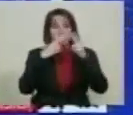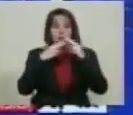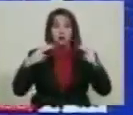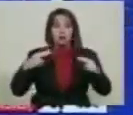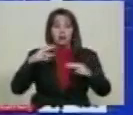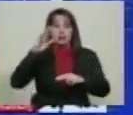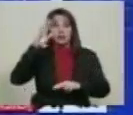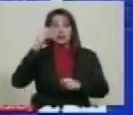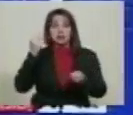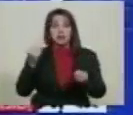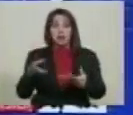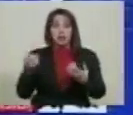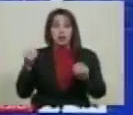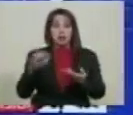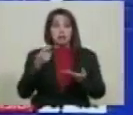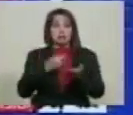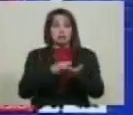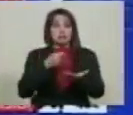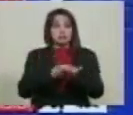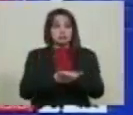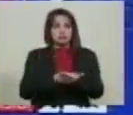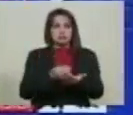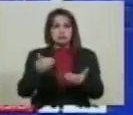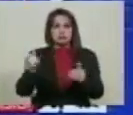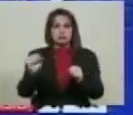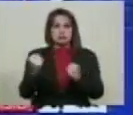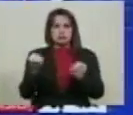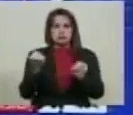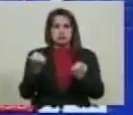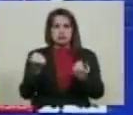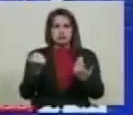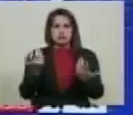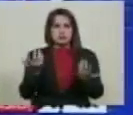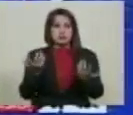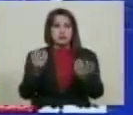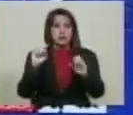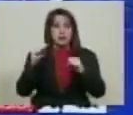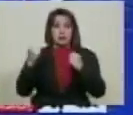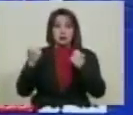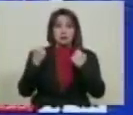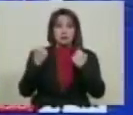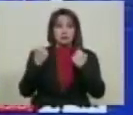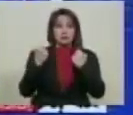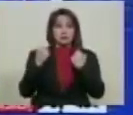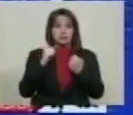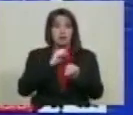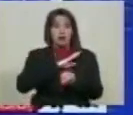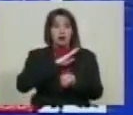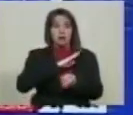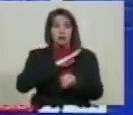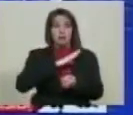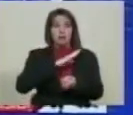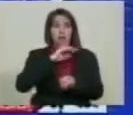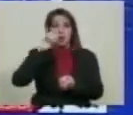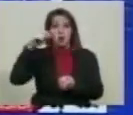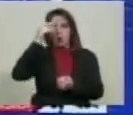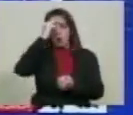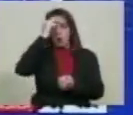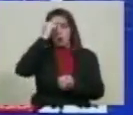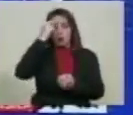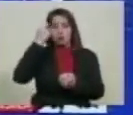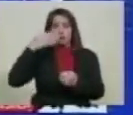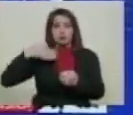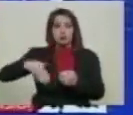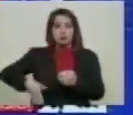recursos que no llegan, que se quedan represados en él, como bien lo sabe